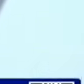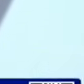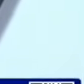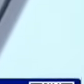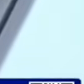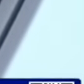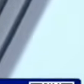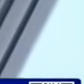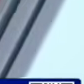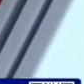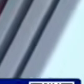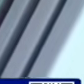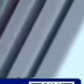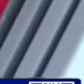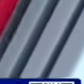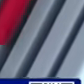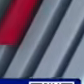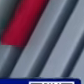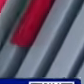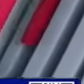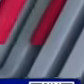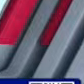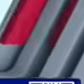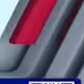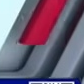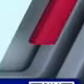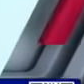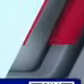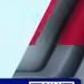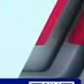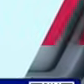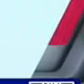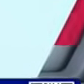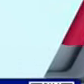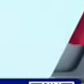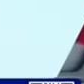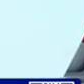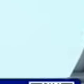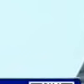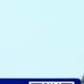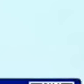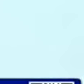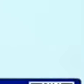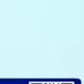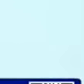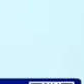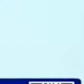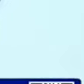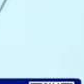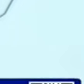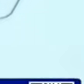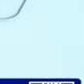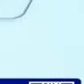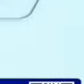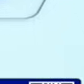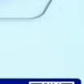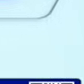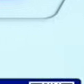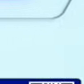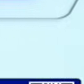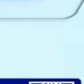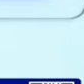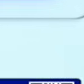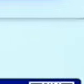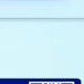en la 17 de Obrajes. La capa asfáltica comenzó a rajarse para después colapsar, como lo vemos en imágenes. Nuestros reporteros al